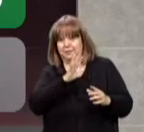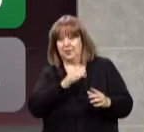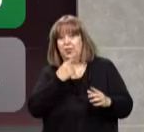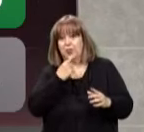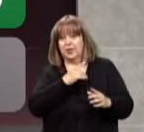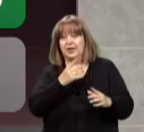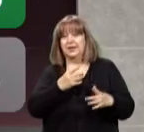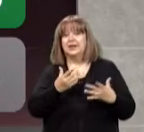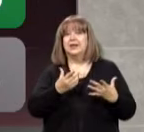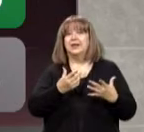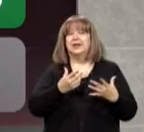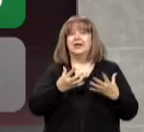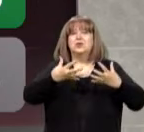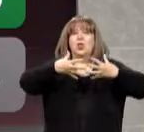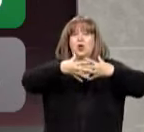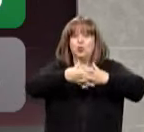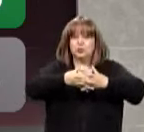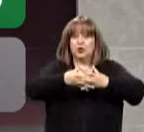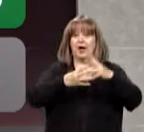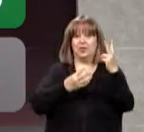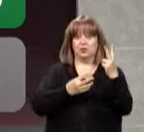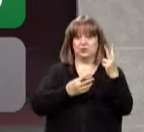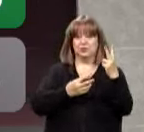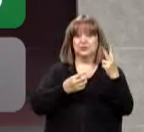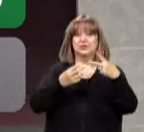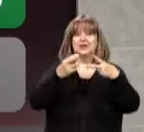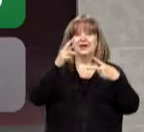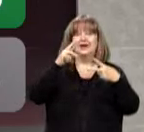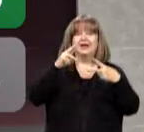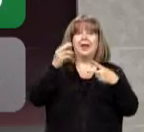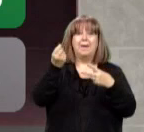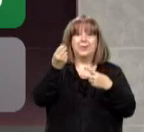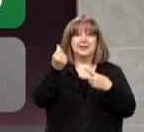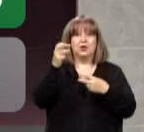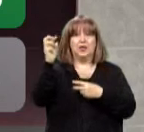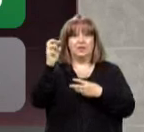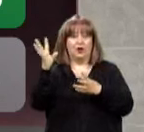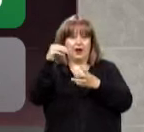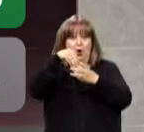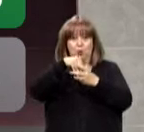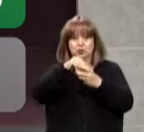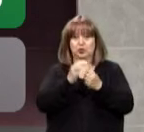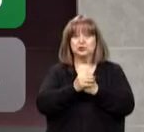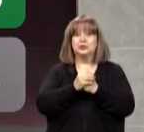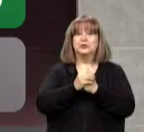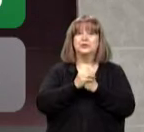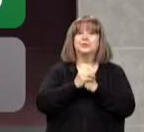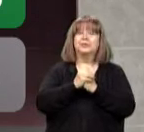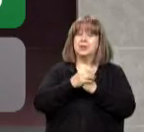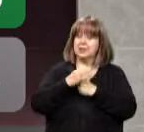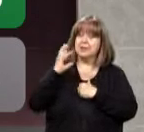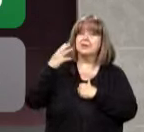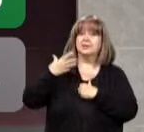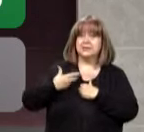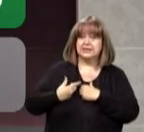un fondo que mezcla renta fija renta variable y también activos en pesos y en dólares pero que vos por ejemplo puedes decir esto que vos decías diversificar o separar